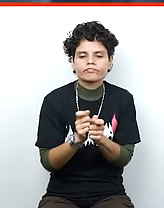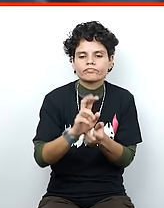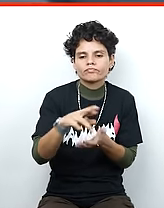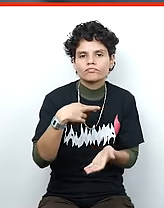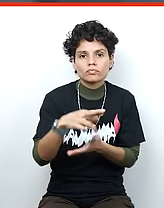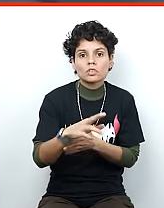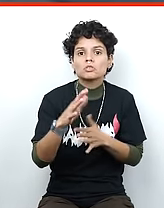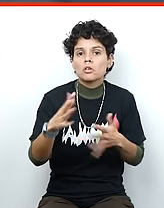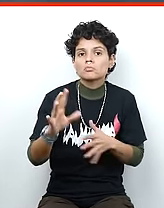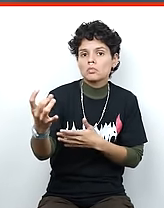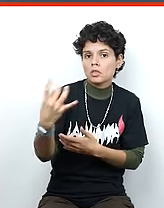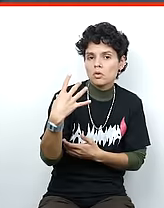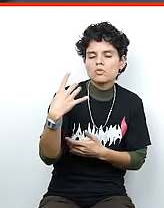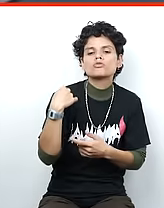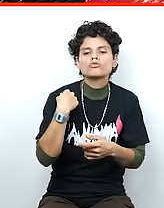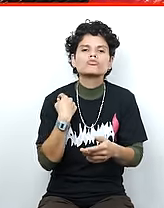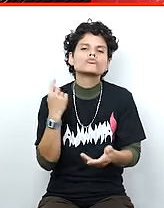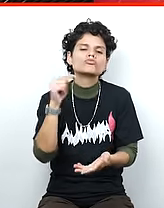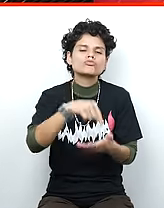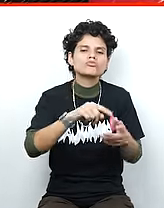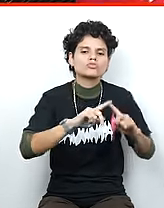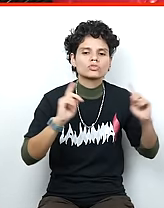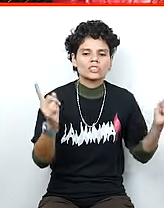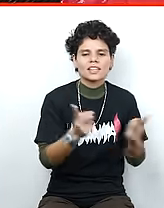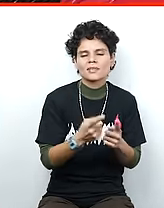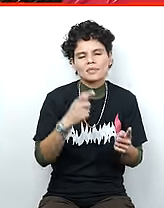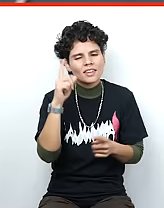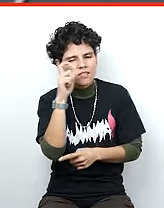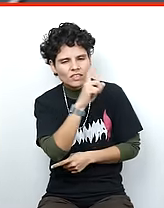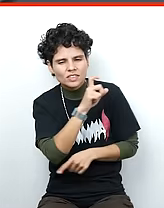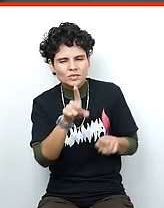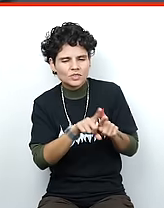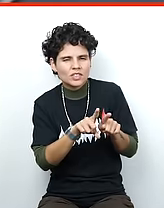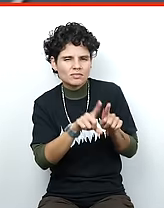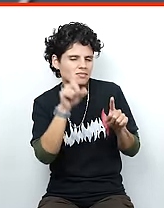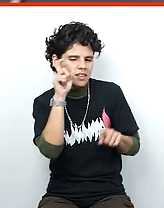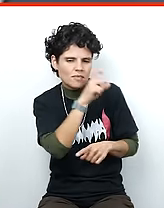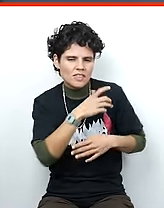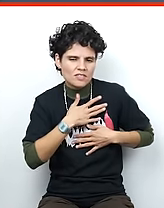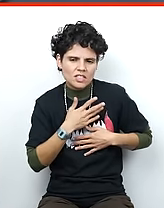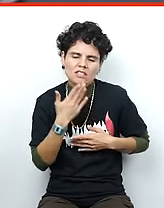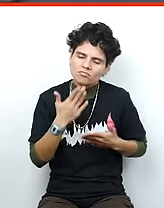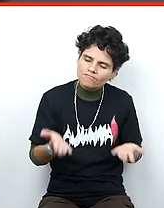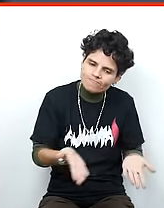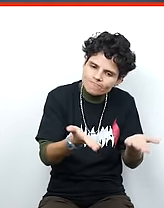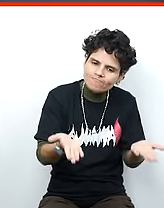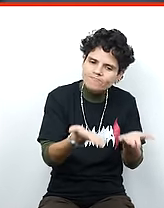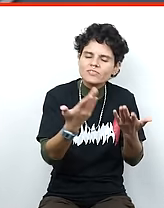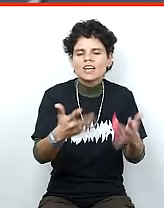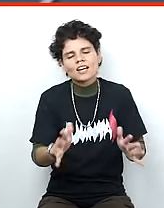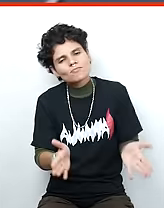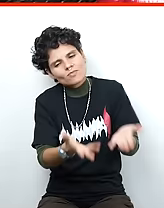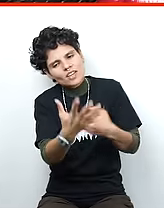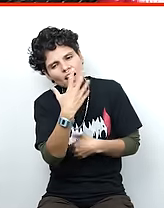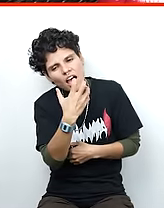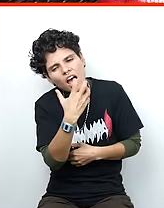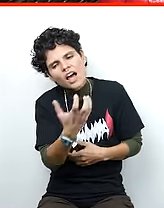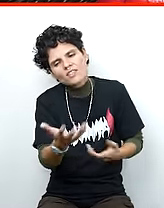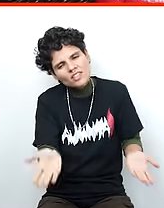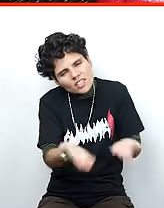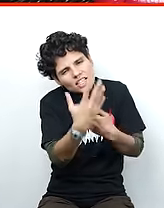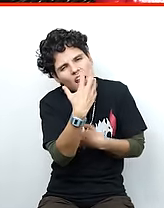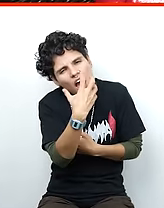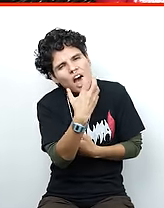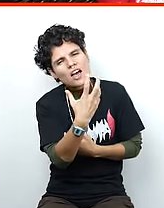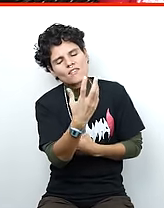después me mandó los temitas y fui para el estudio. Ahí igual me costaba así en esos tiempos rescatar el estudio, pero igual el Robertito me decía, hermano, graba, compañero, por favor, igual